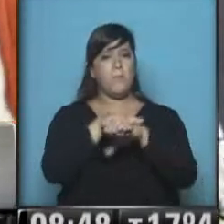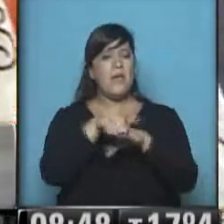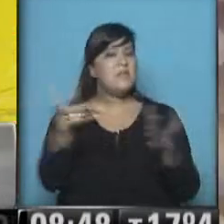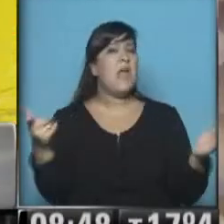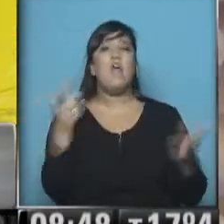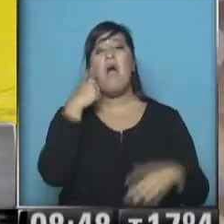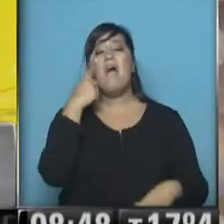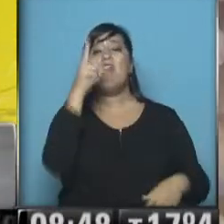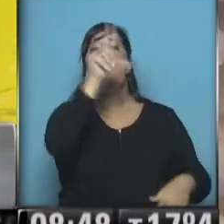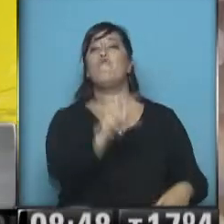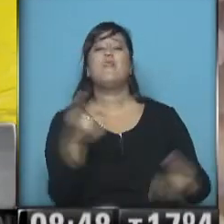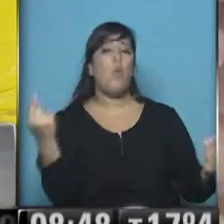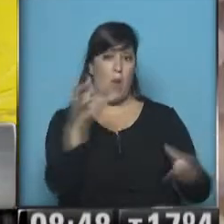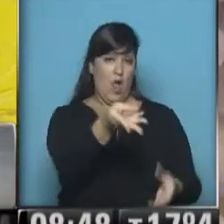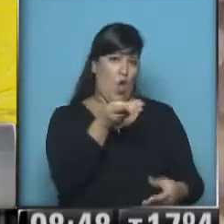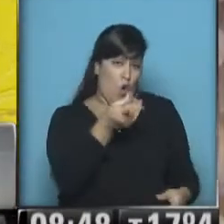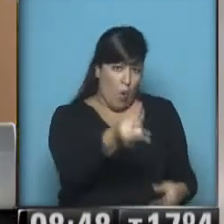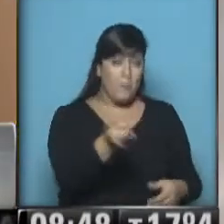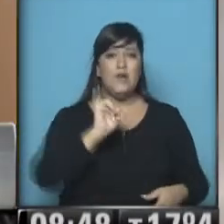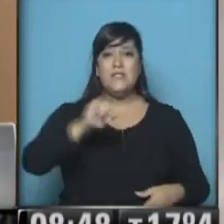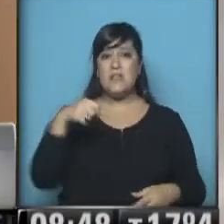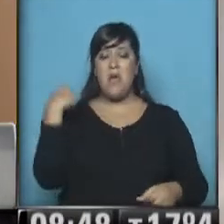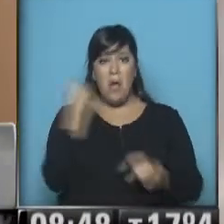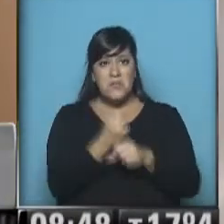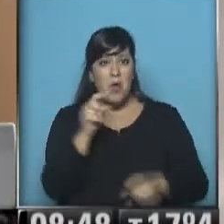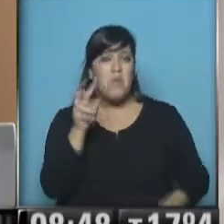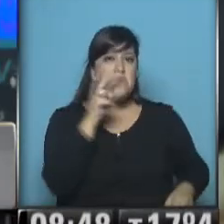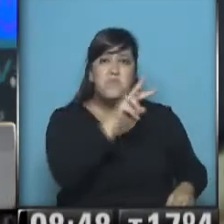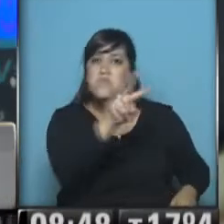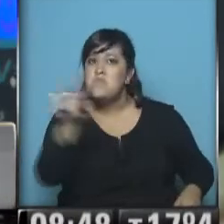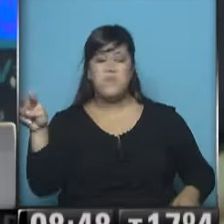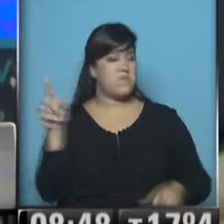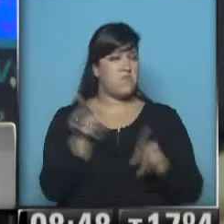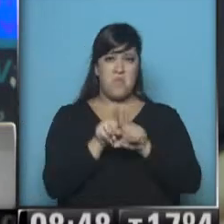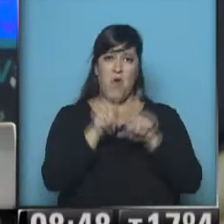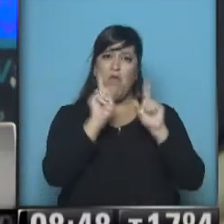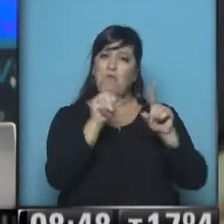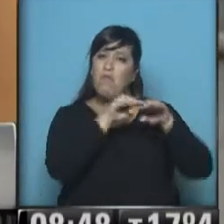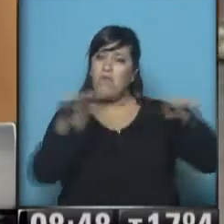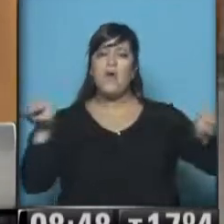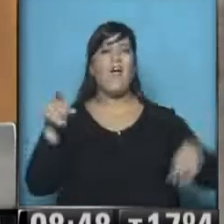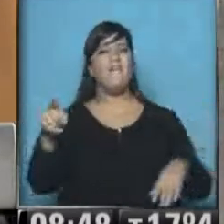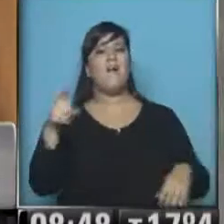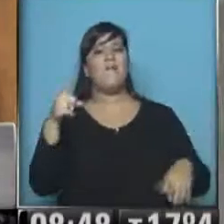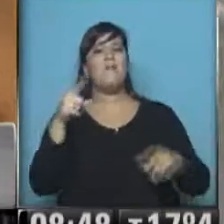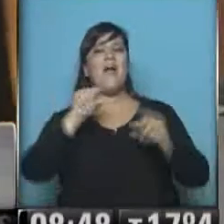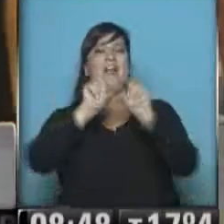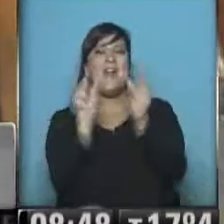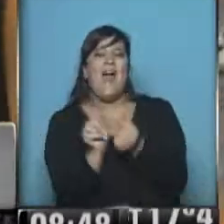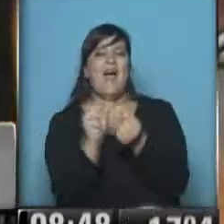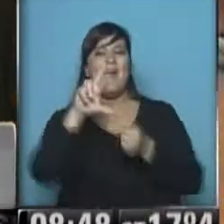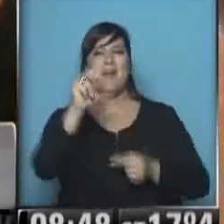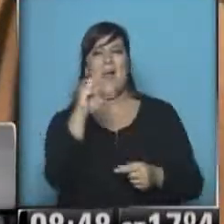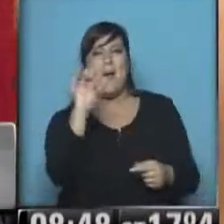de oferta. Sí, hasta ahora lo que vi estaba en precio, se mantiene. Contame cuál es tu secreto para cocinar las rabas. Sencillo,